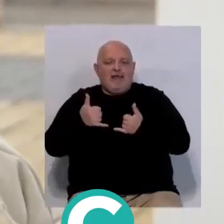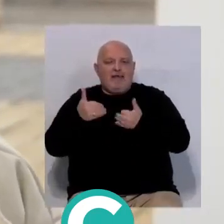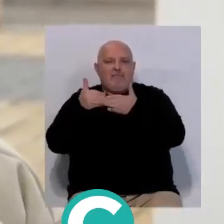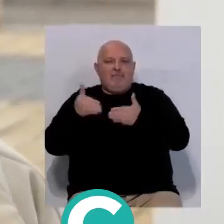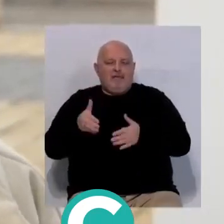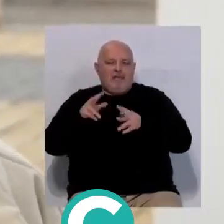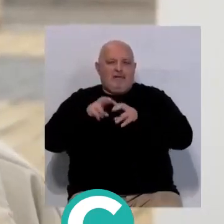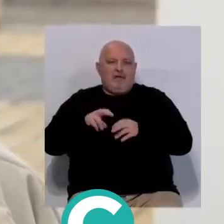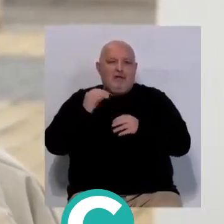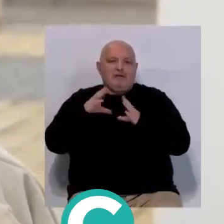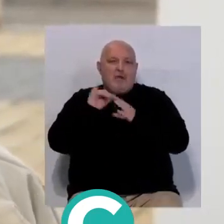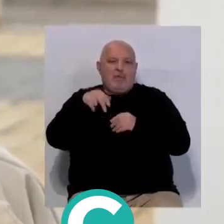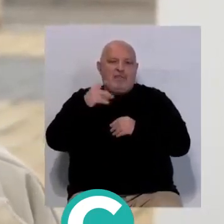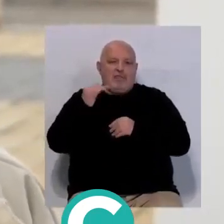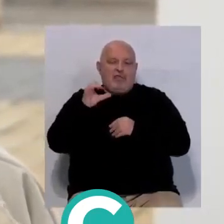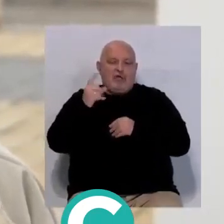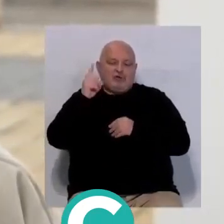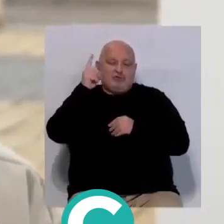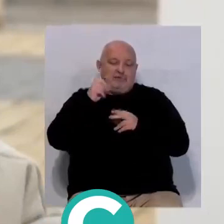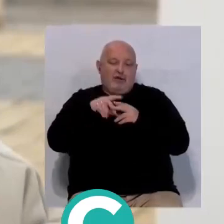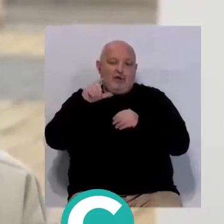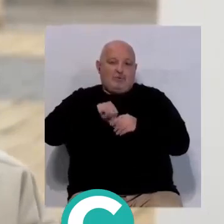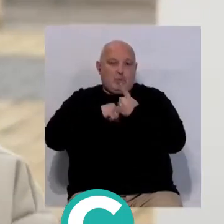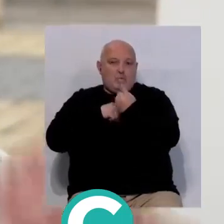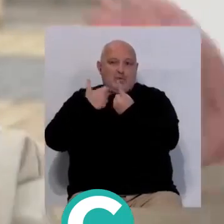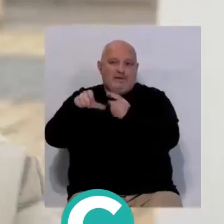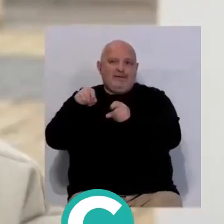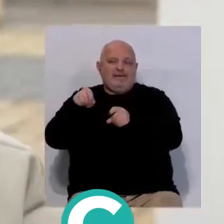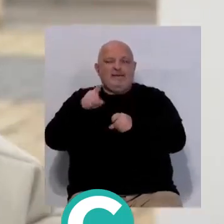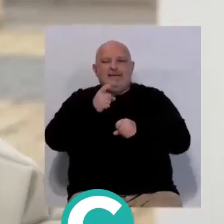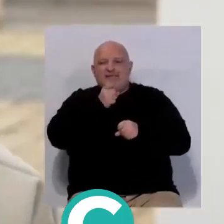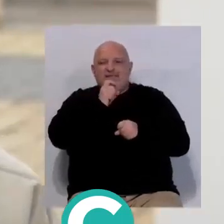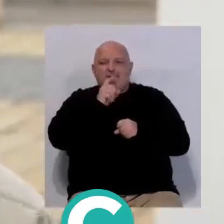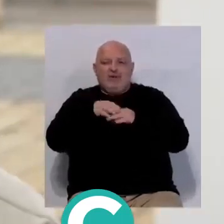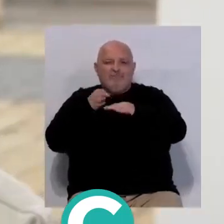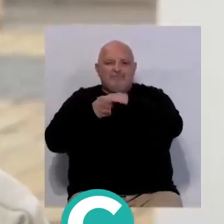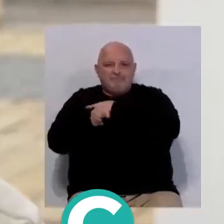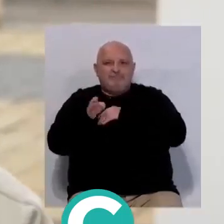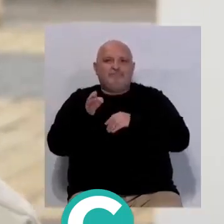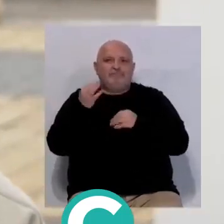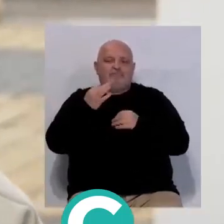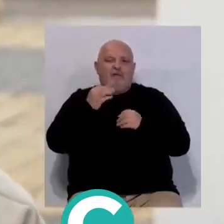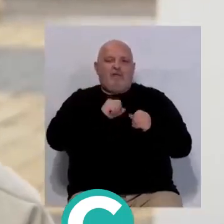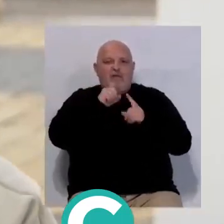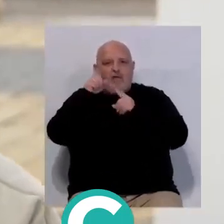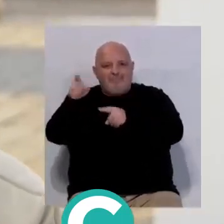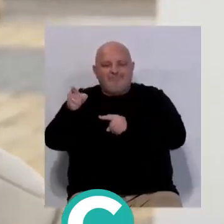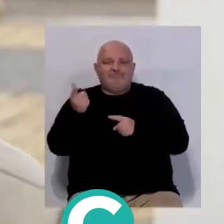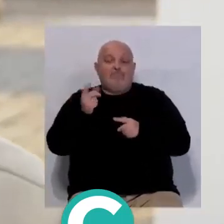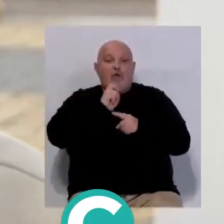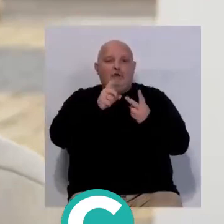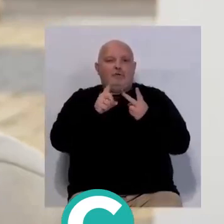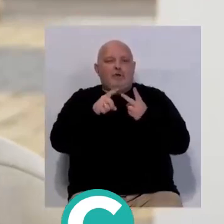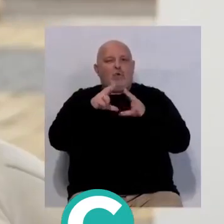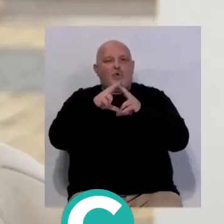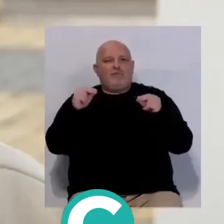abiertas, una es en el San Juan de Dios, en el hospital. Pero claro, eso es más complicado entrar porque tenemos que ser derivado allí, y en la Universidad